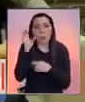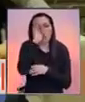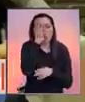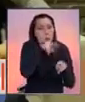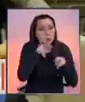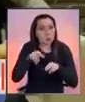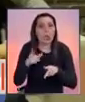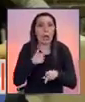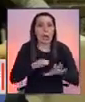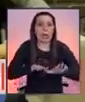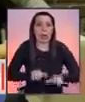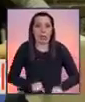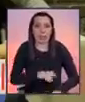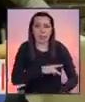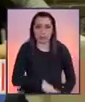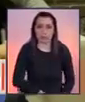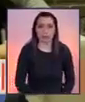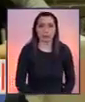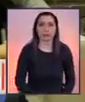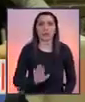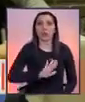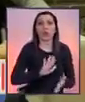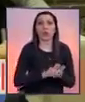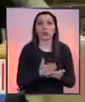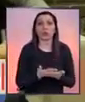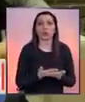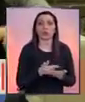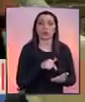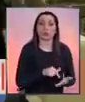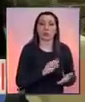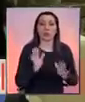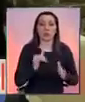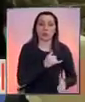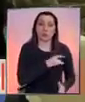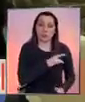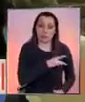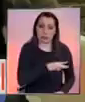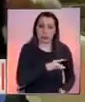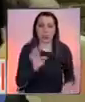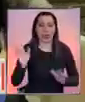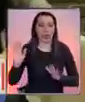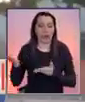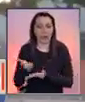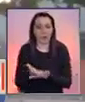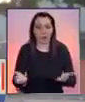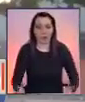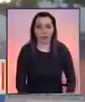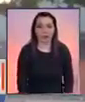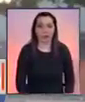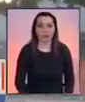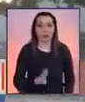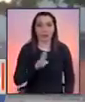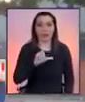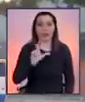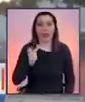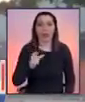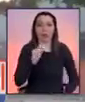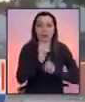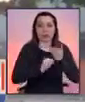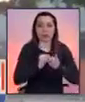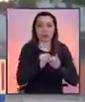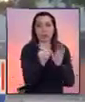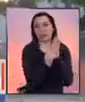quieren radicarse. Estoy aquí con las amigas Duchi y de Colombia. Saludos. Mi blog nació con esa idea